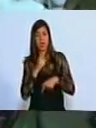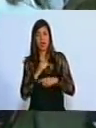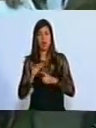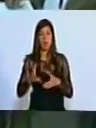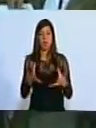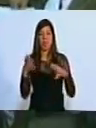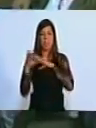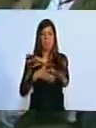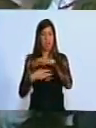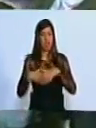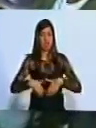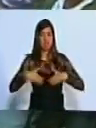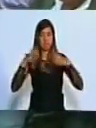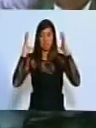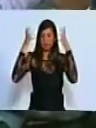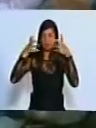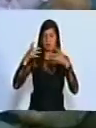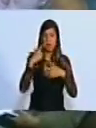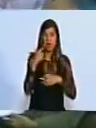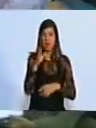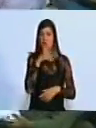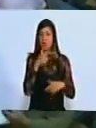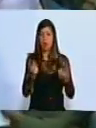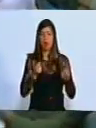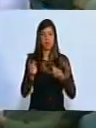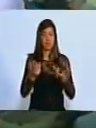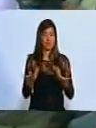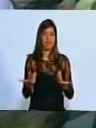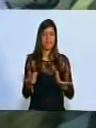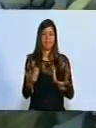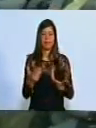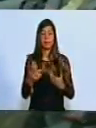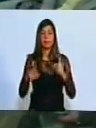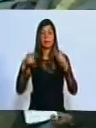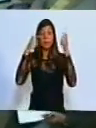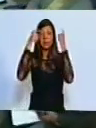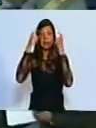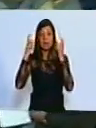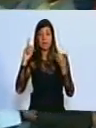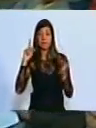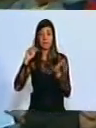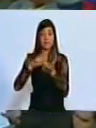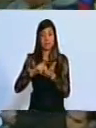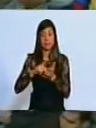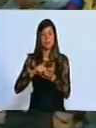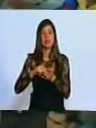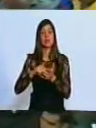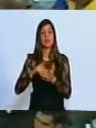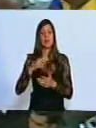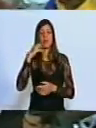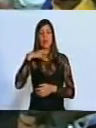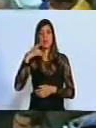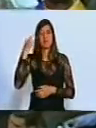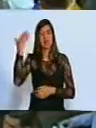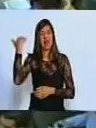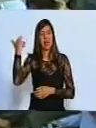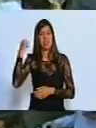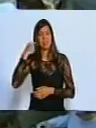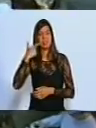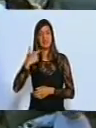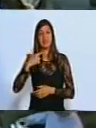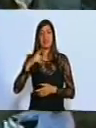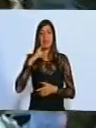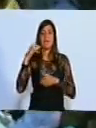incontroladas sin dirección ni propósito. Durante la Revolución Bolivariana, el pasado además fue objeto de polémica,